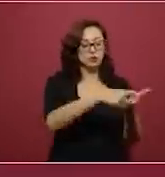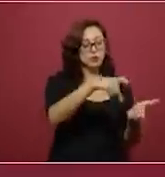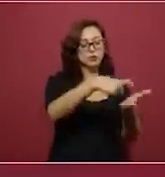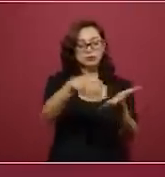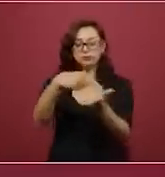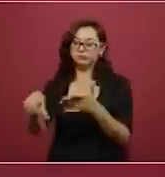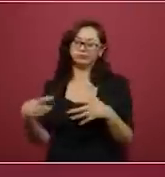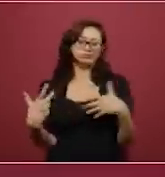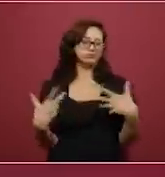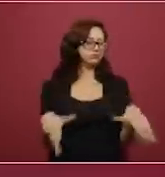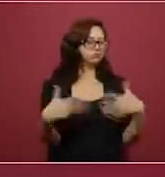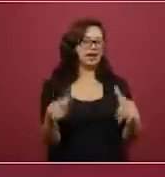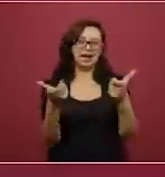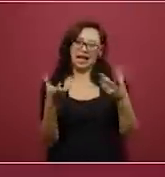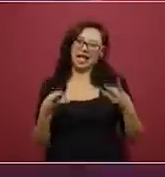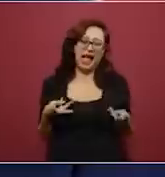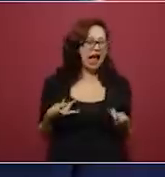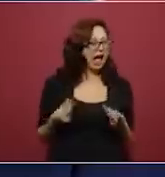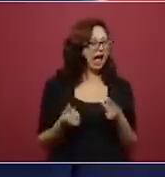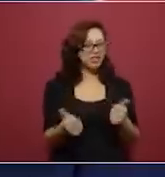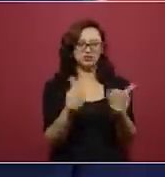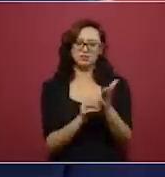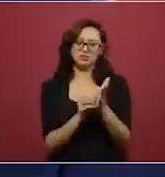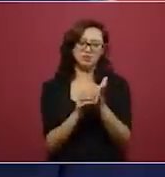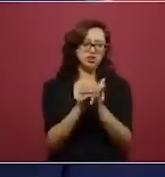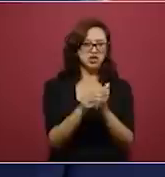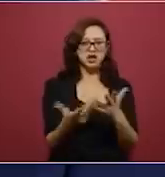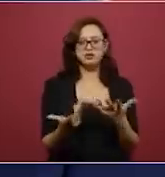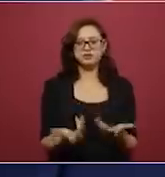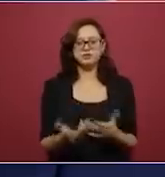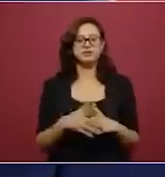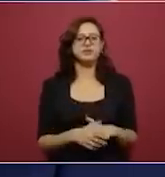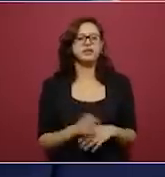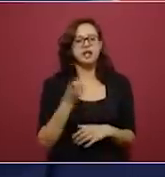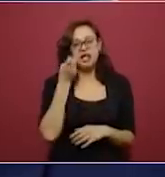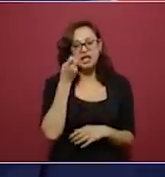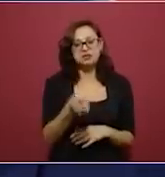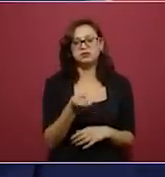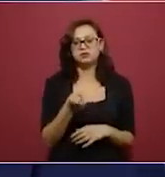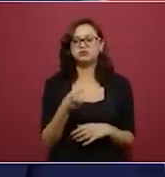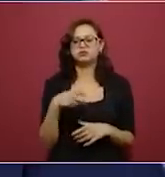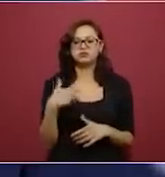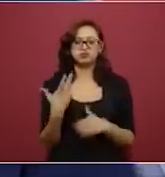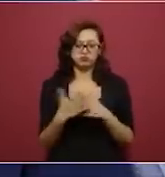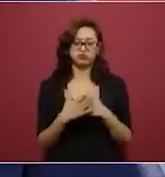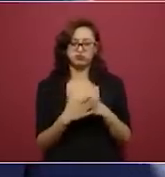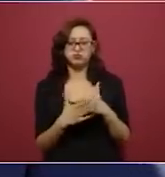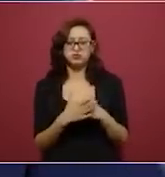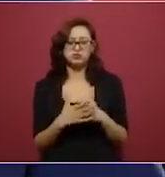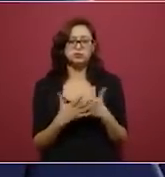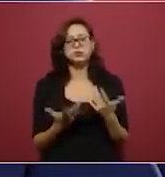millonarios contratos 28 va a salir este